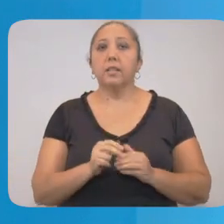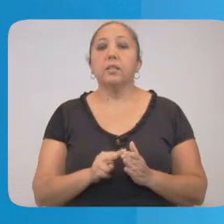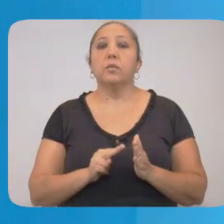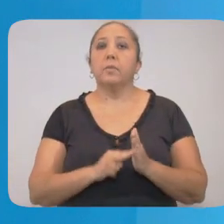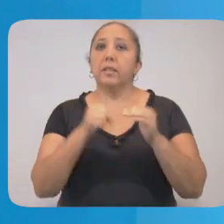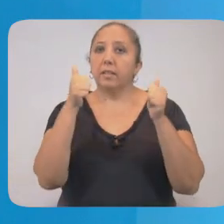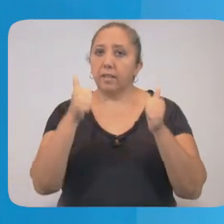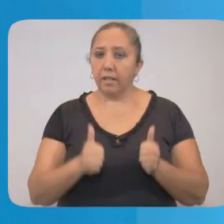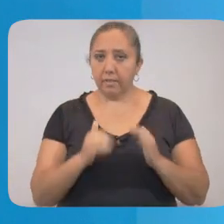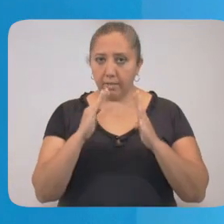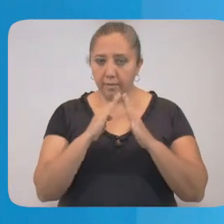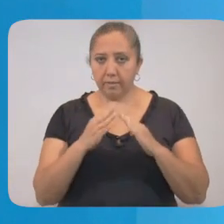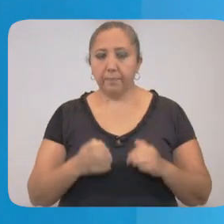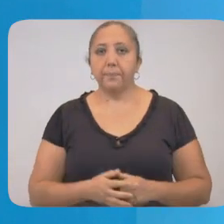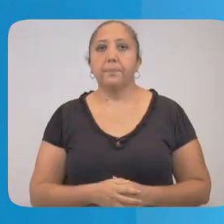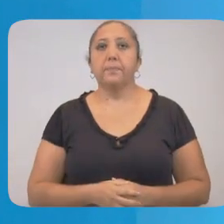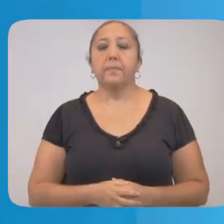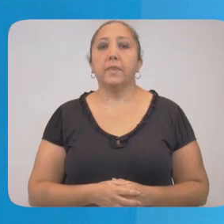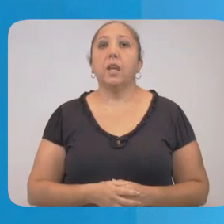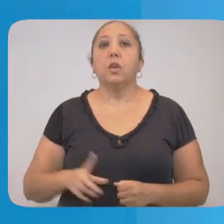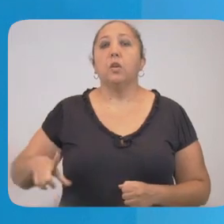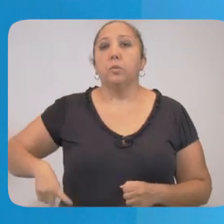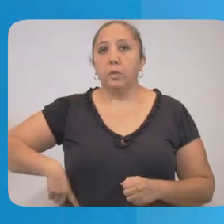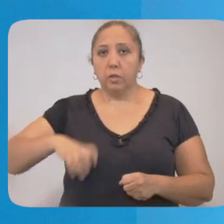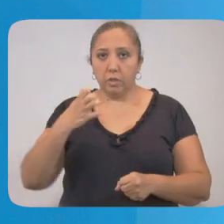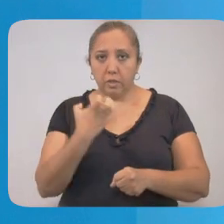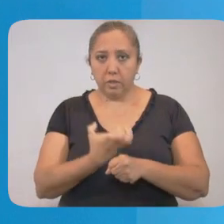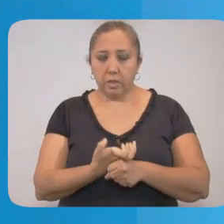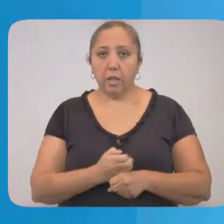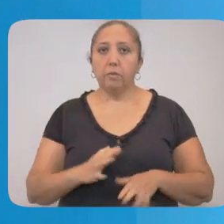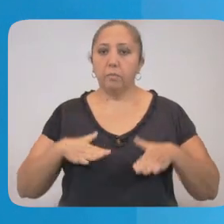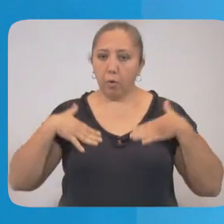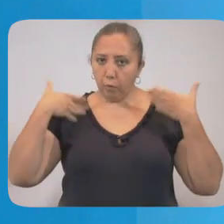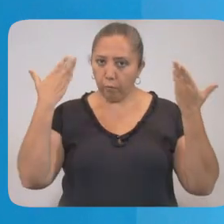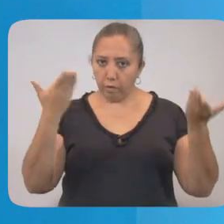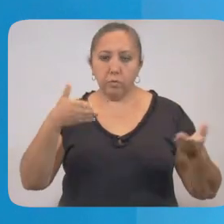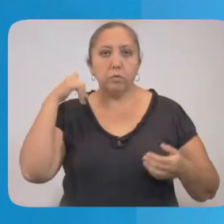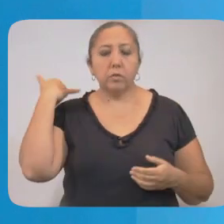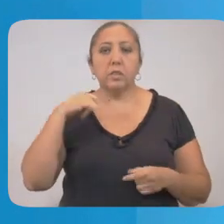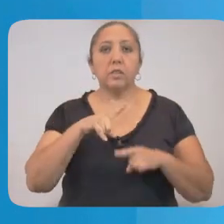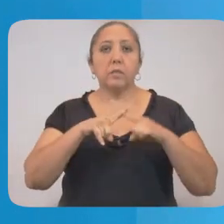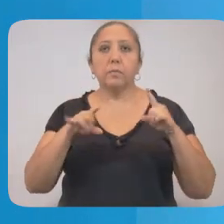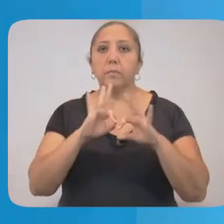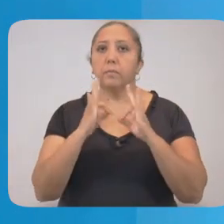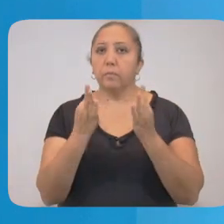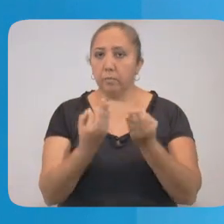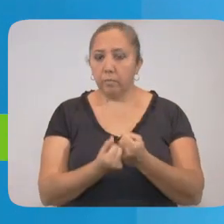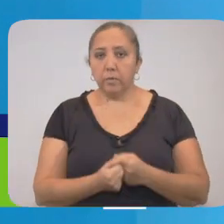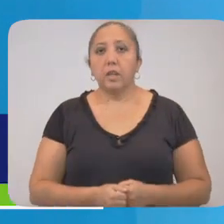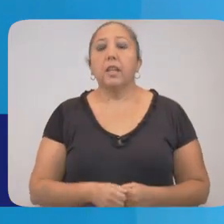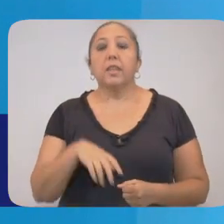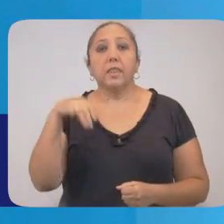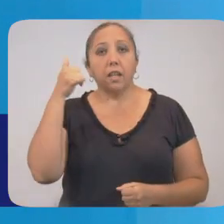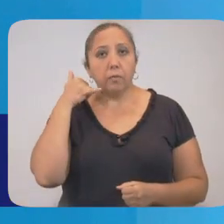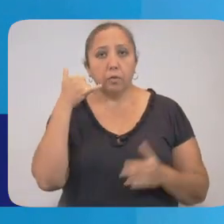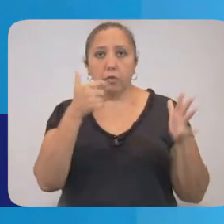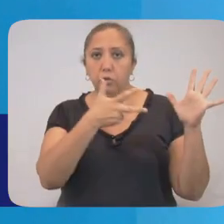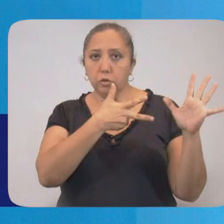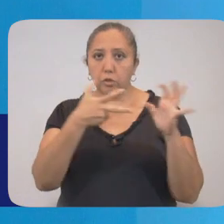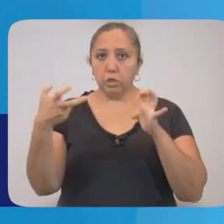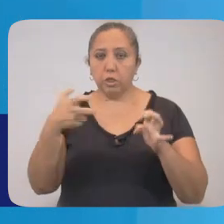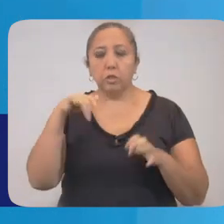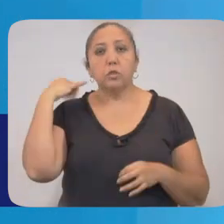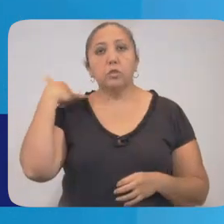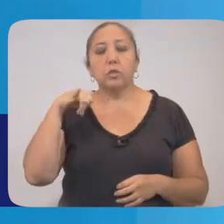estricta y a quedarse en sus casas. El Gobierno del Estado ha puesto a disposición de los yucatecos diversos canales. La línea telefónica